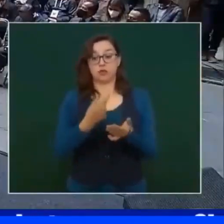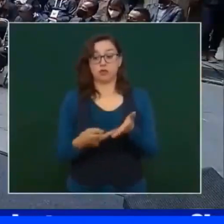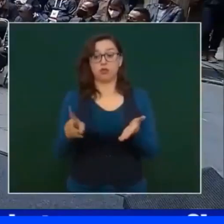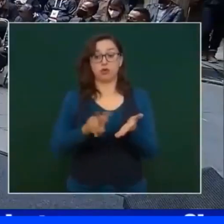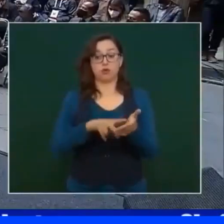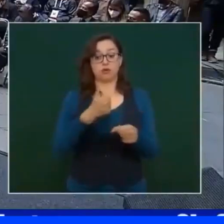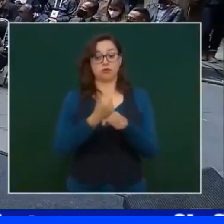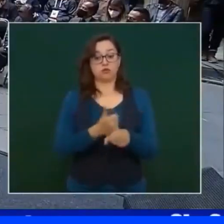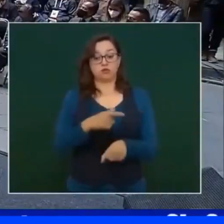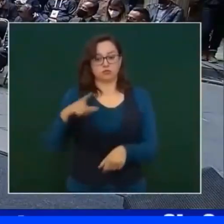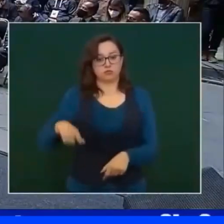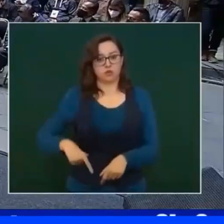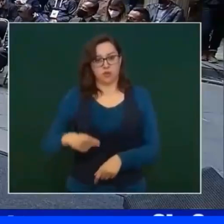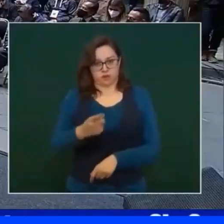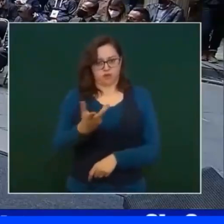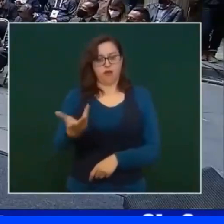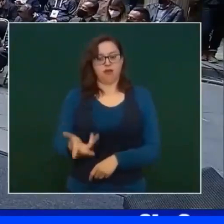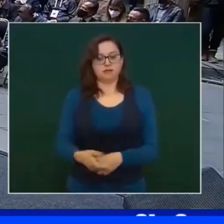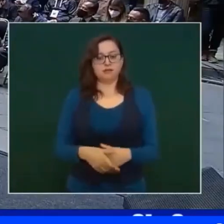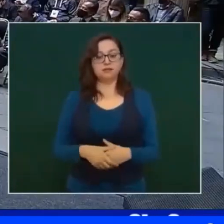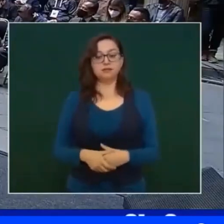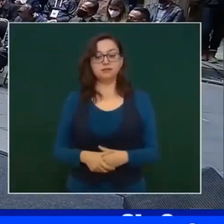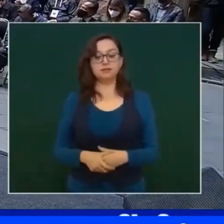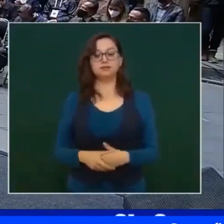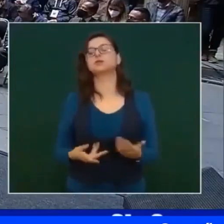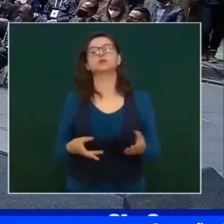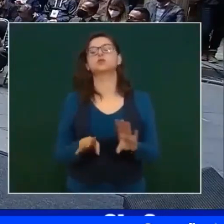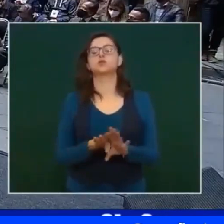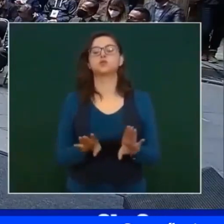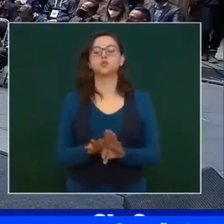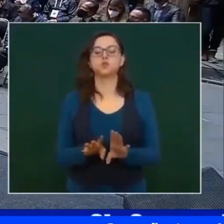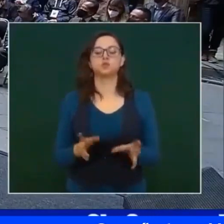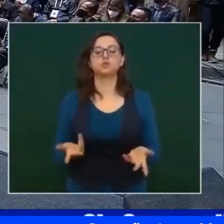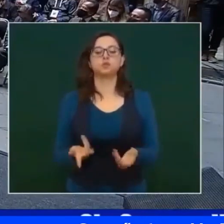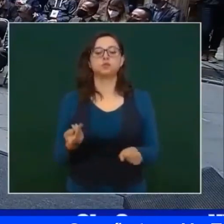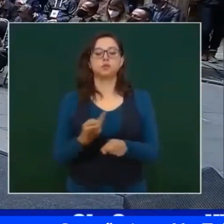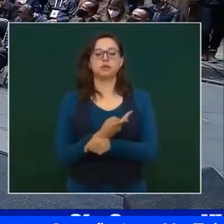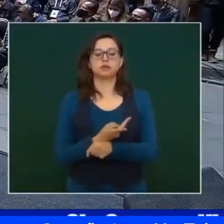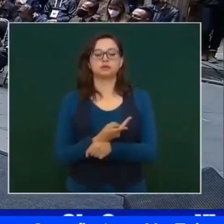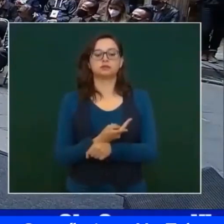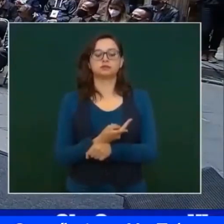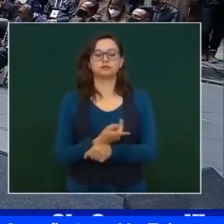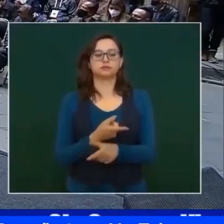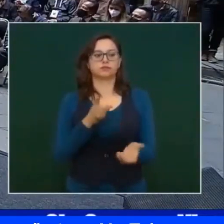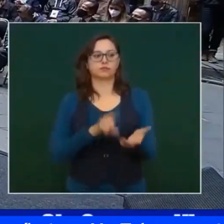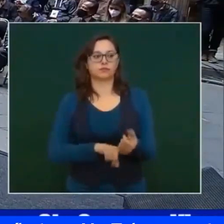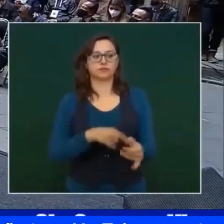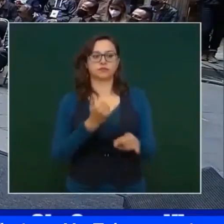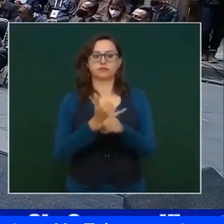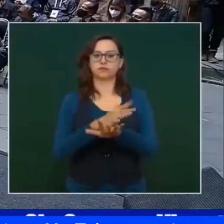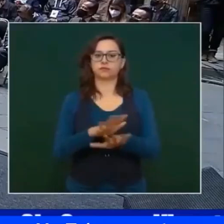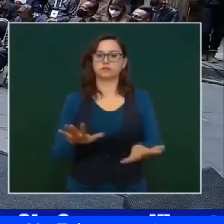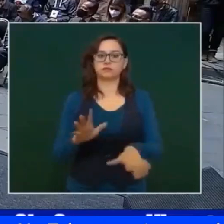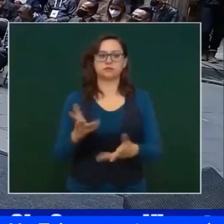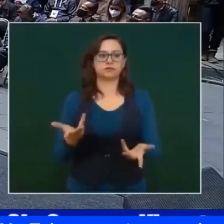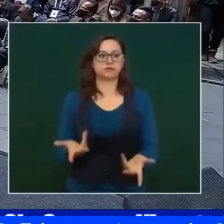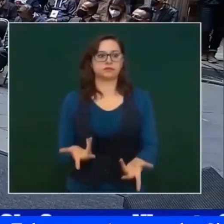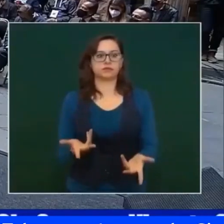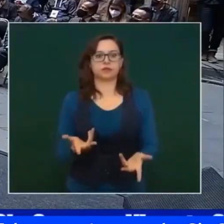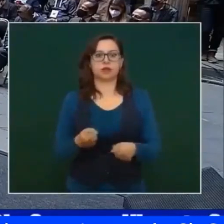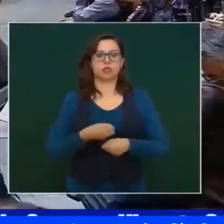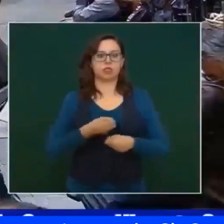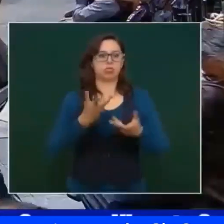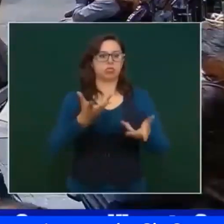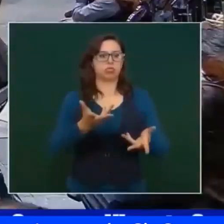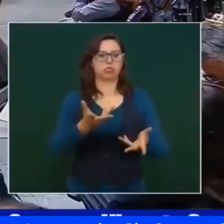hace el gobierno también pues con estas filtraciones? Porque ponen en riesgo tanto a la familia